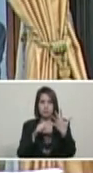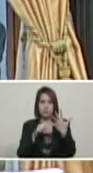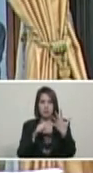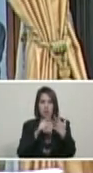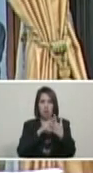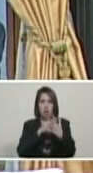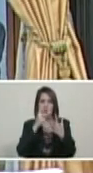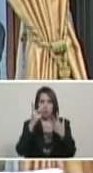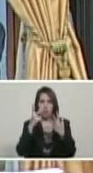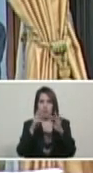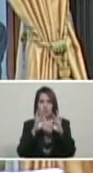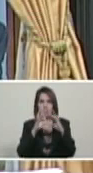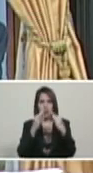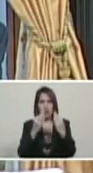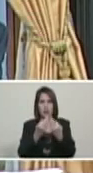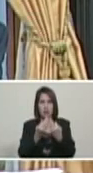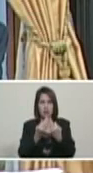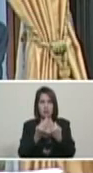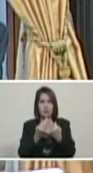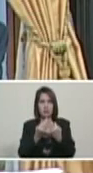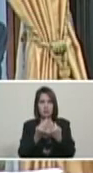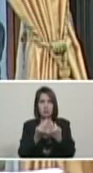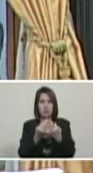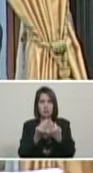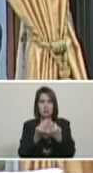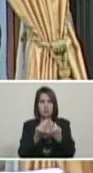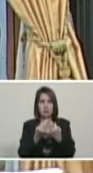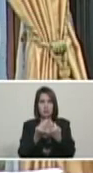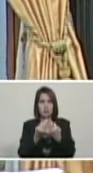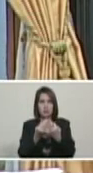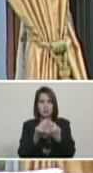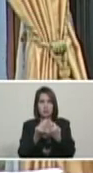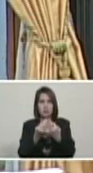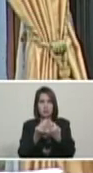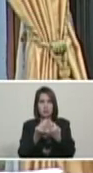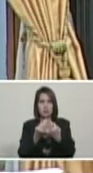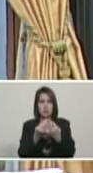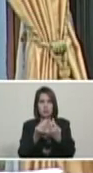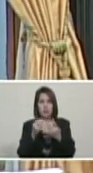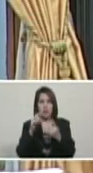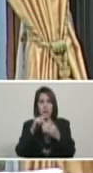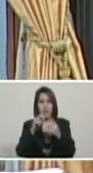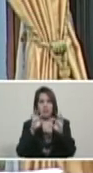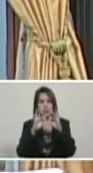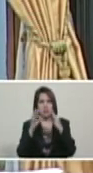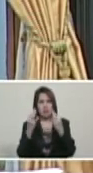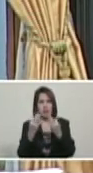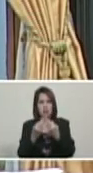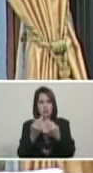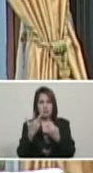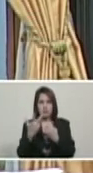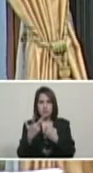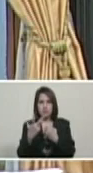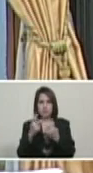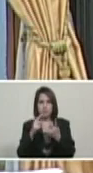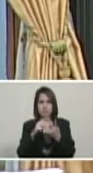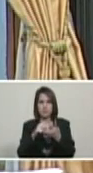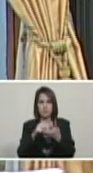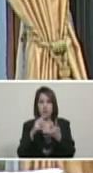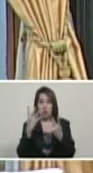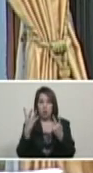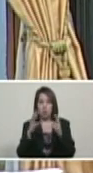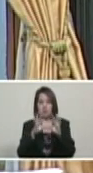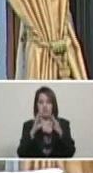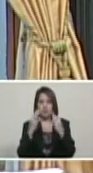2 familiares, correcto. El nivel de los que tienen 3 familiares, el nivel de los que tienen